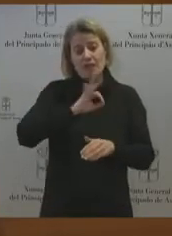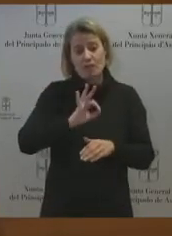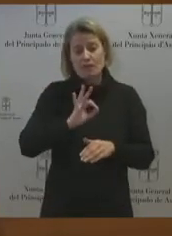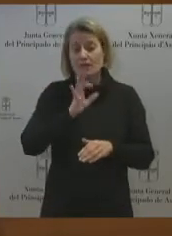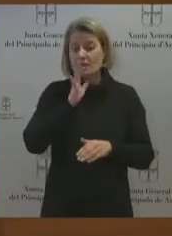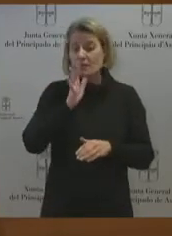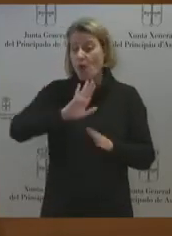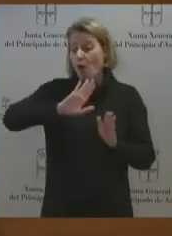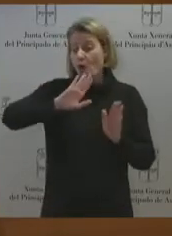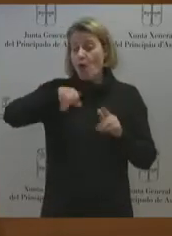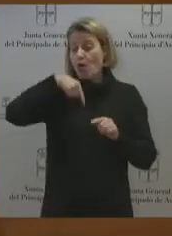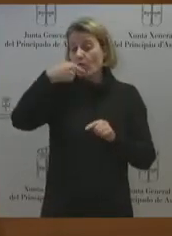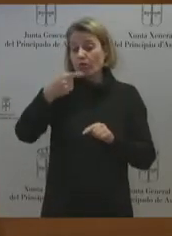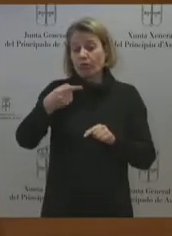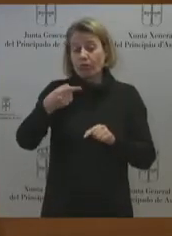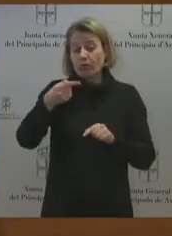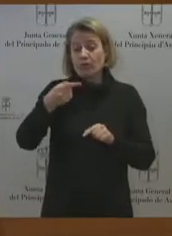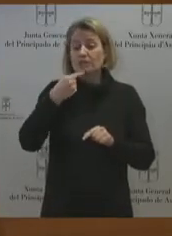ningún soporte,